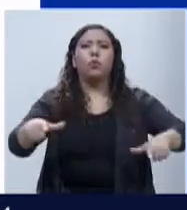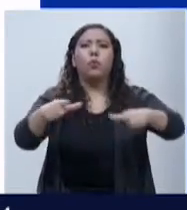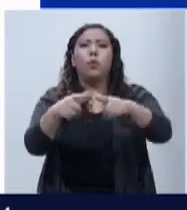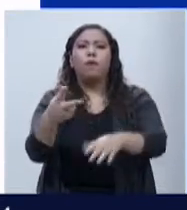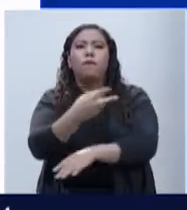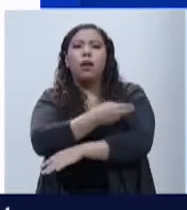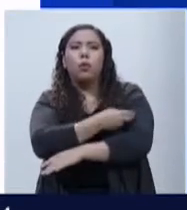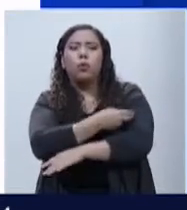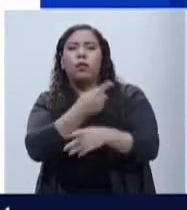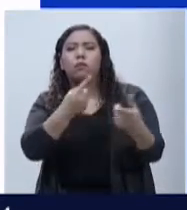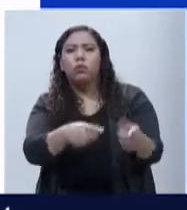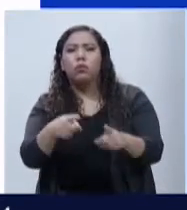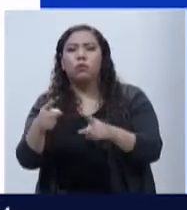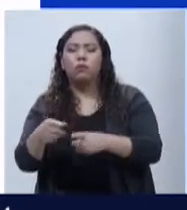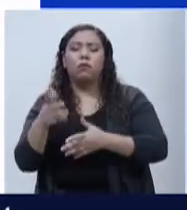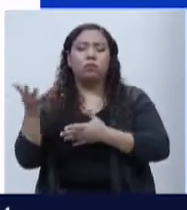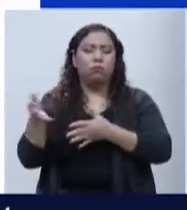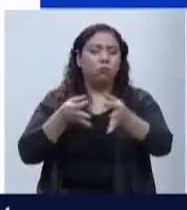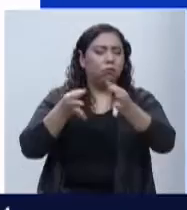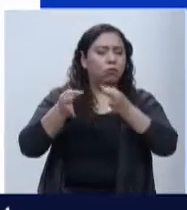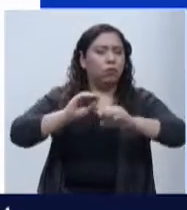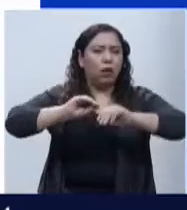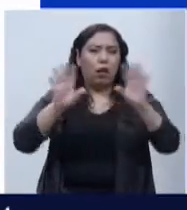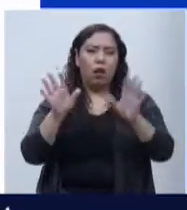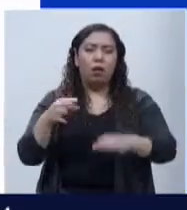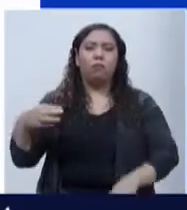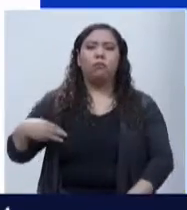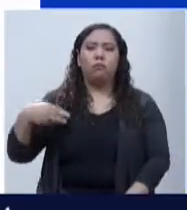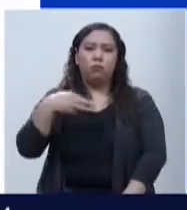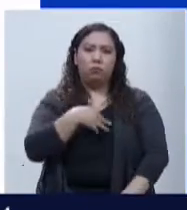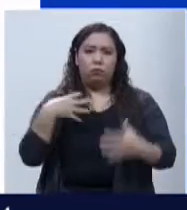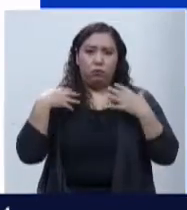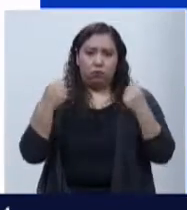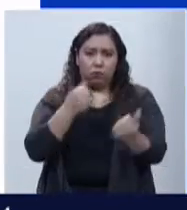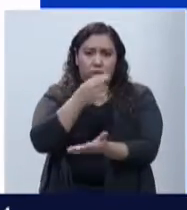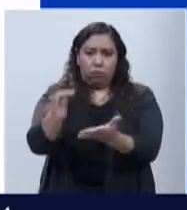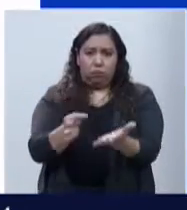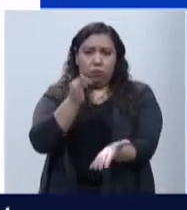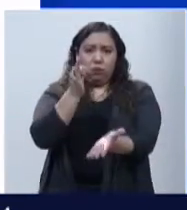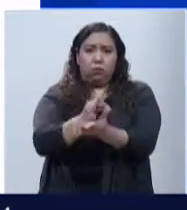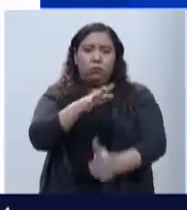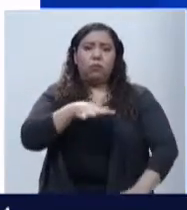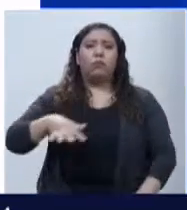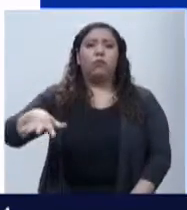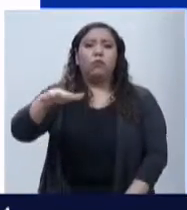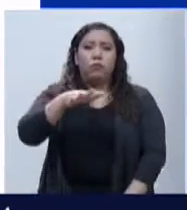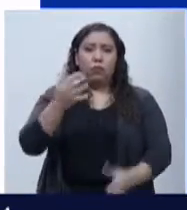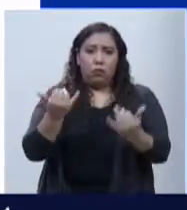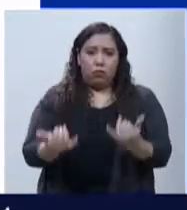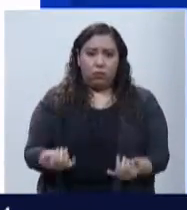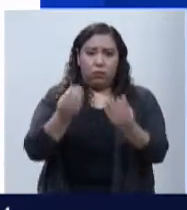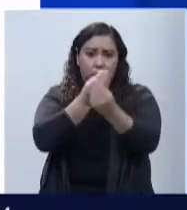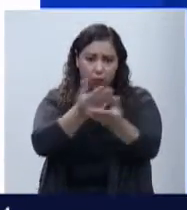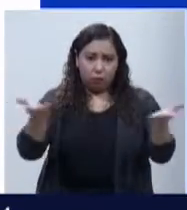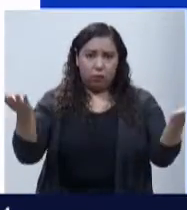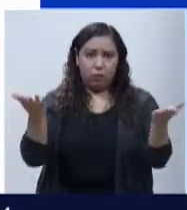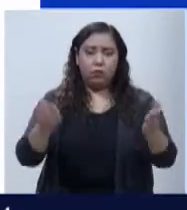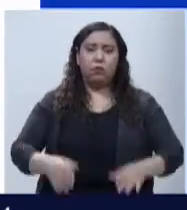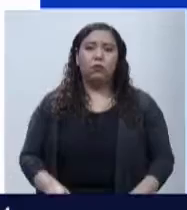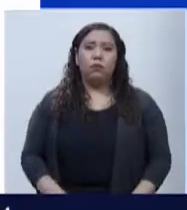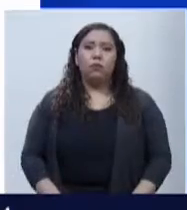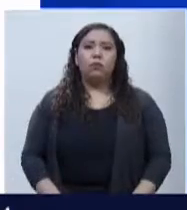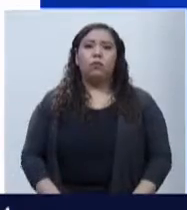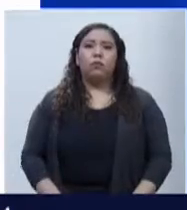vacunación la secretaria de salud a través de la región metropolitana del distrito central comunica a la población de su